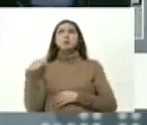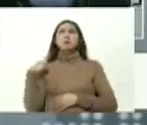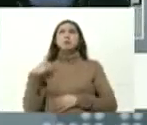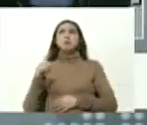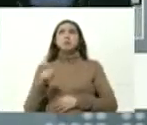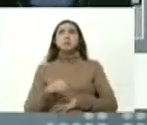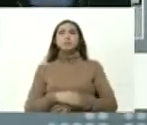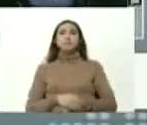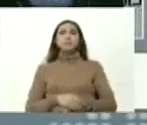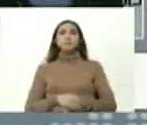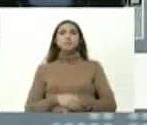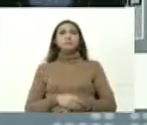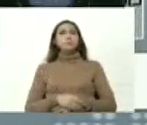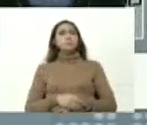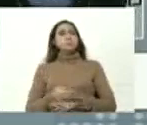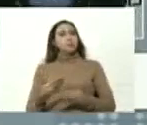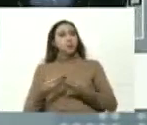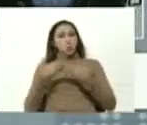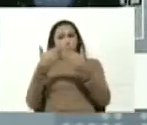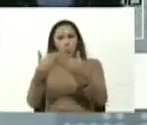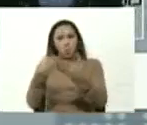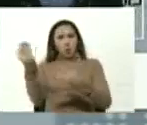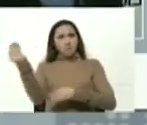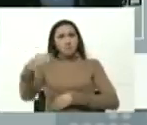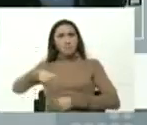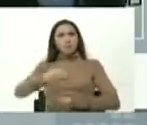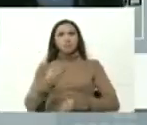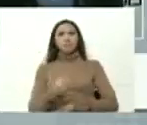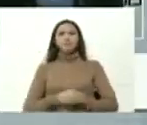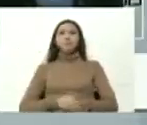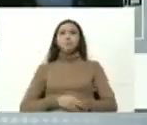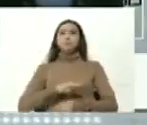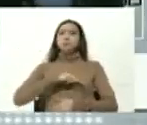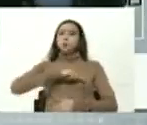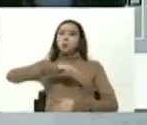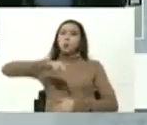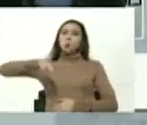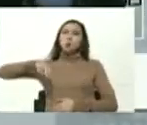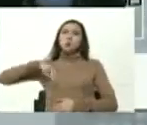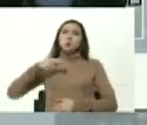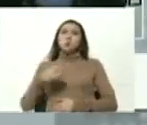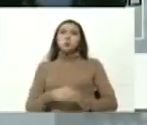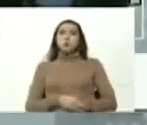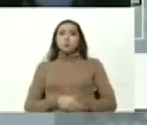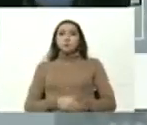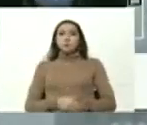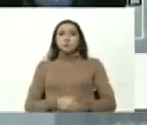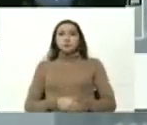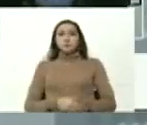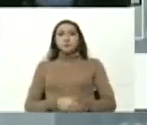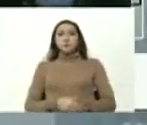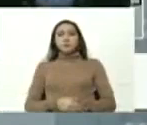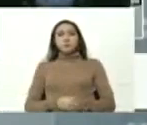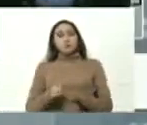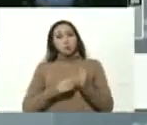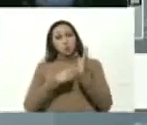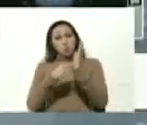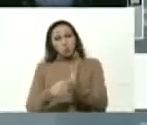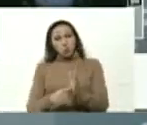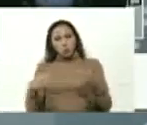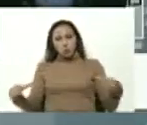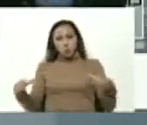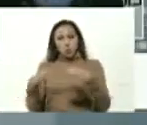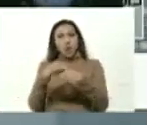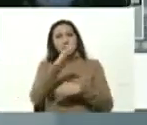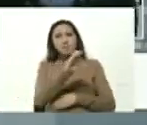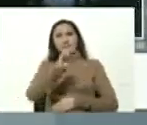es una garantía adicional. Nosotros estamos confirmando que el Consejo Nacional